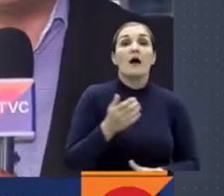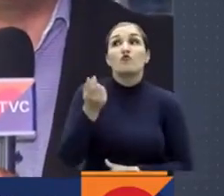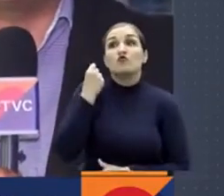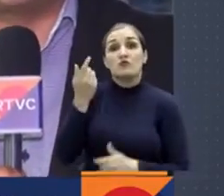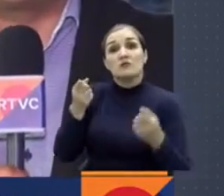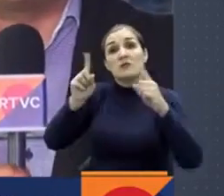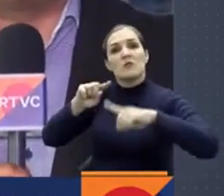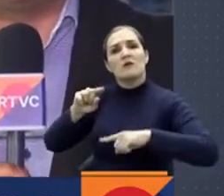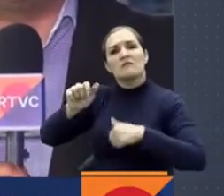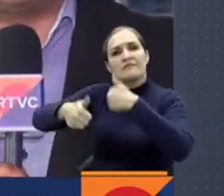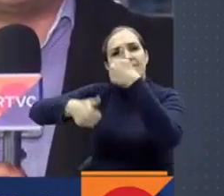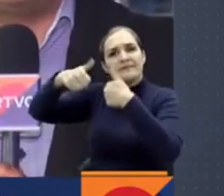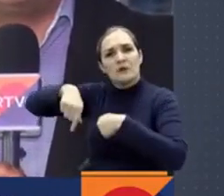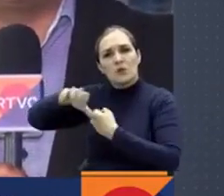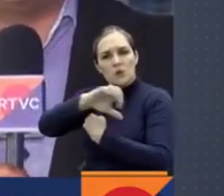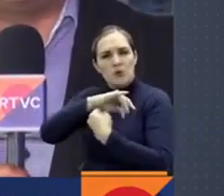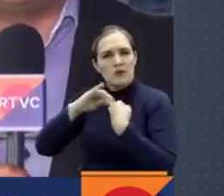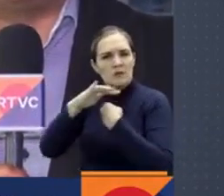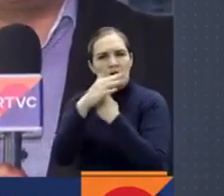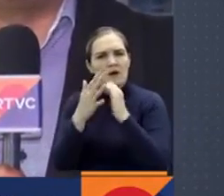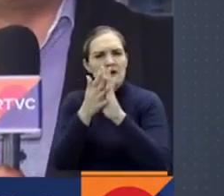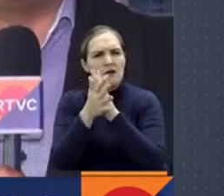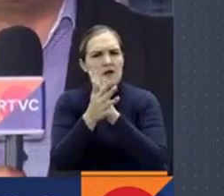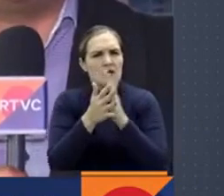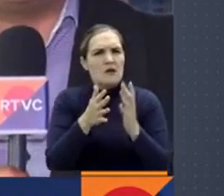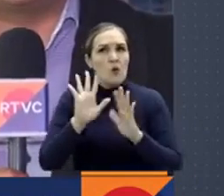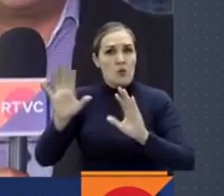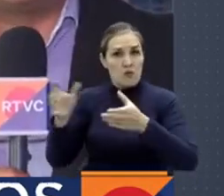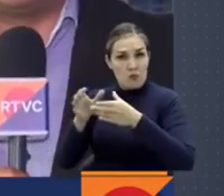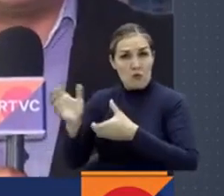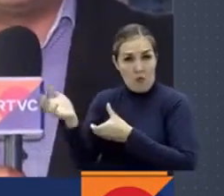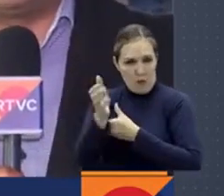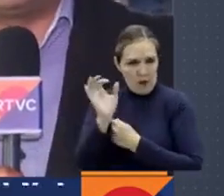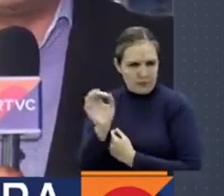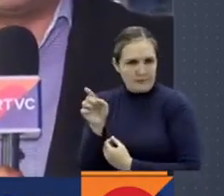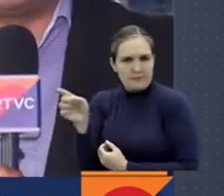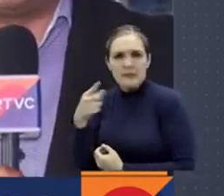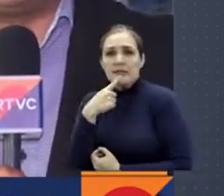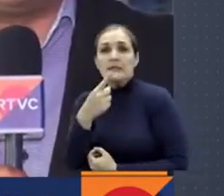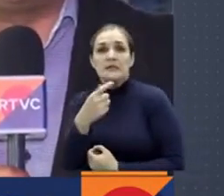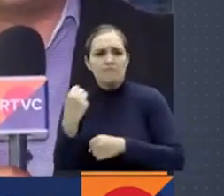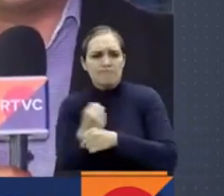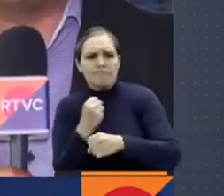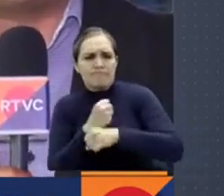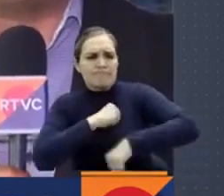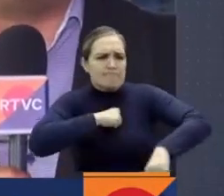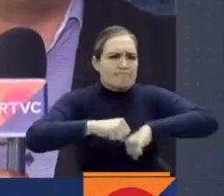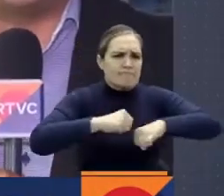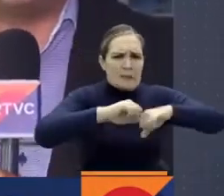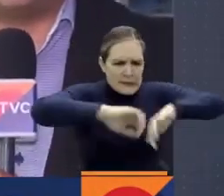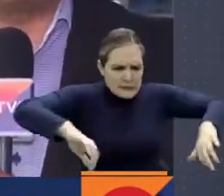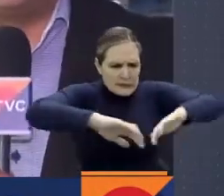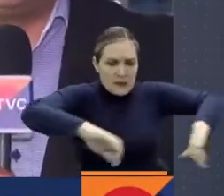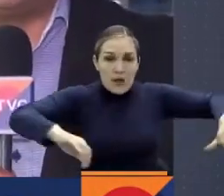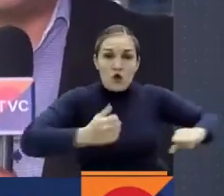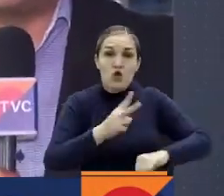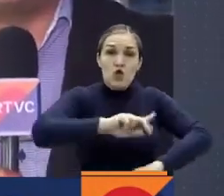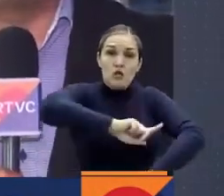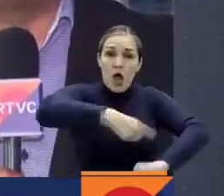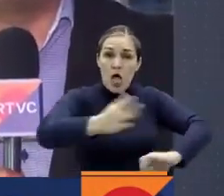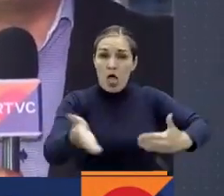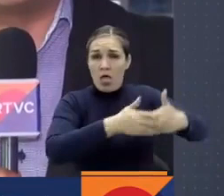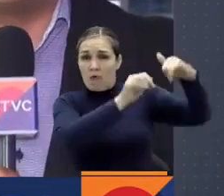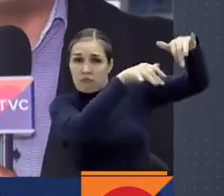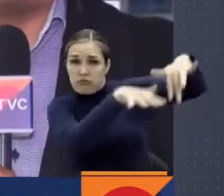las autoridades del departamento de Cundinamarca, exactamente el Cuerpo Oficial de Bomberos, trabajó fuertemente para habilitar después de 12 horas la vía